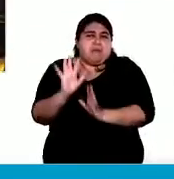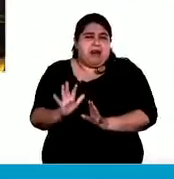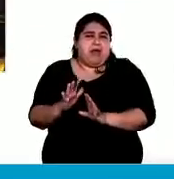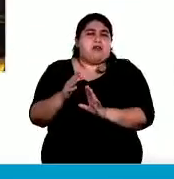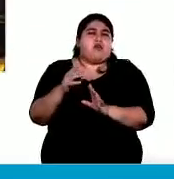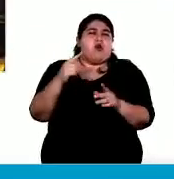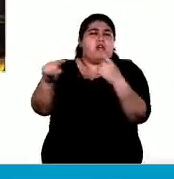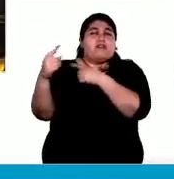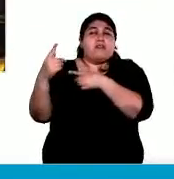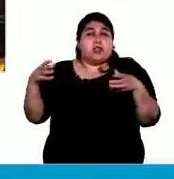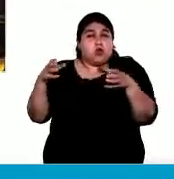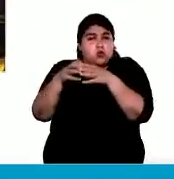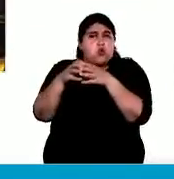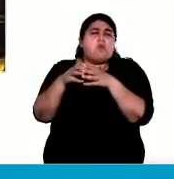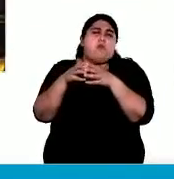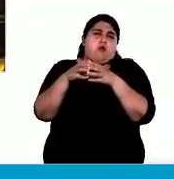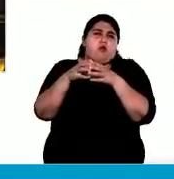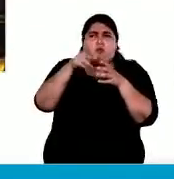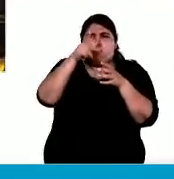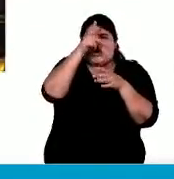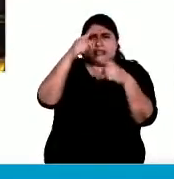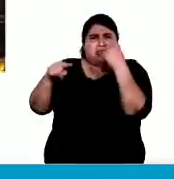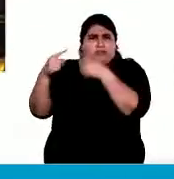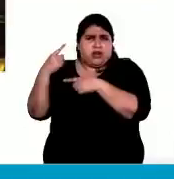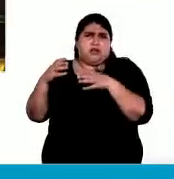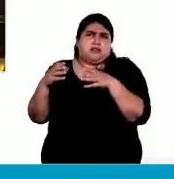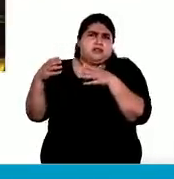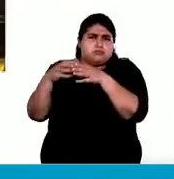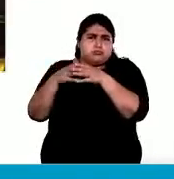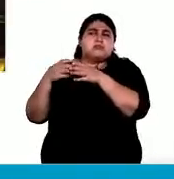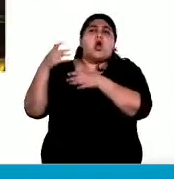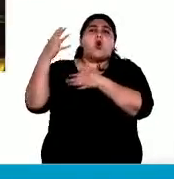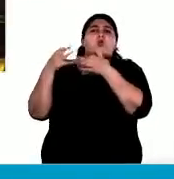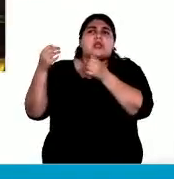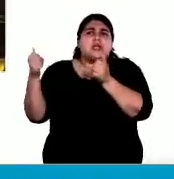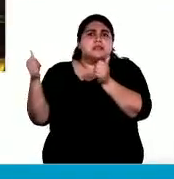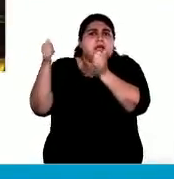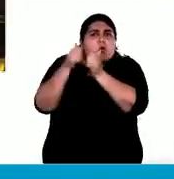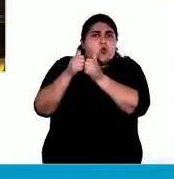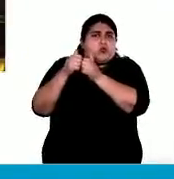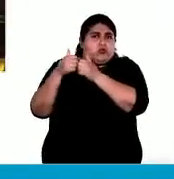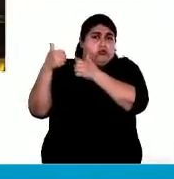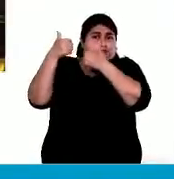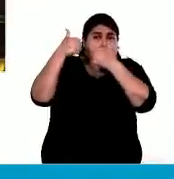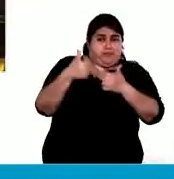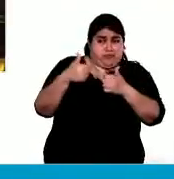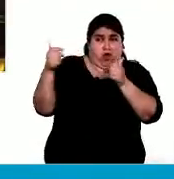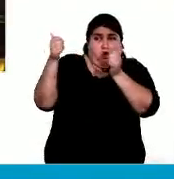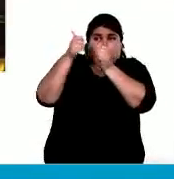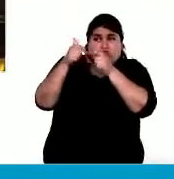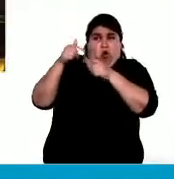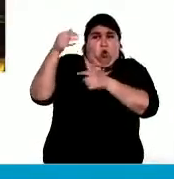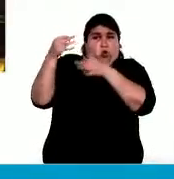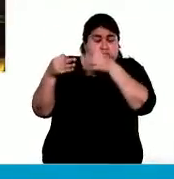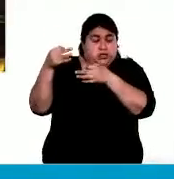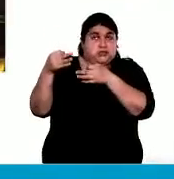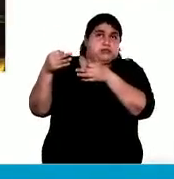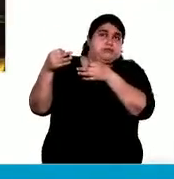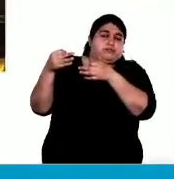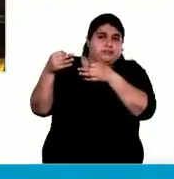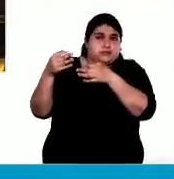diferentes fuerzas represivas junto con la justicia si se puede decir justicia e incluso grupos